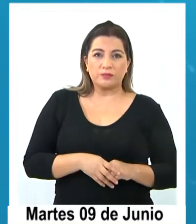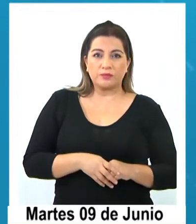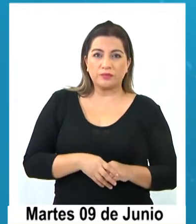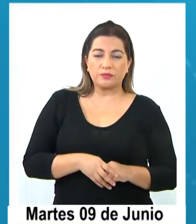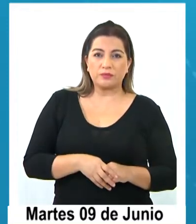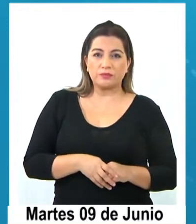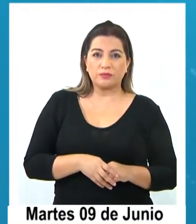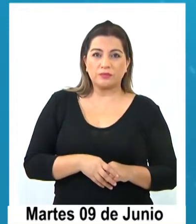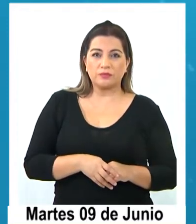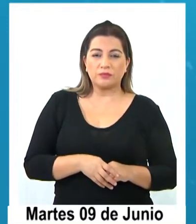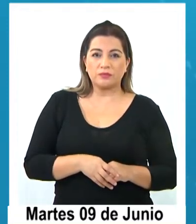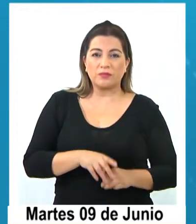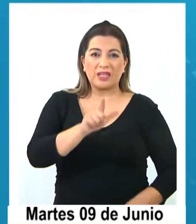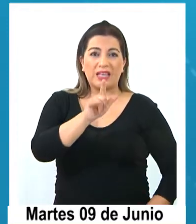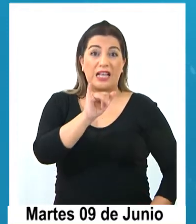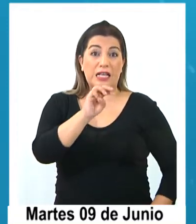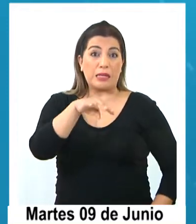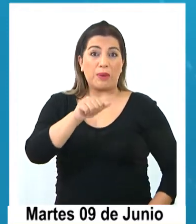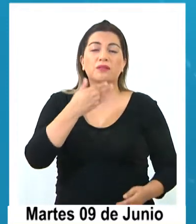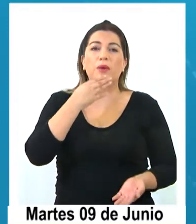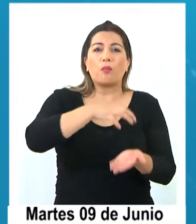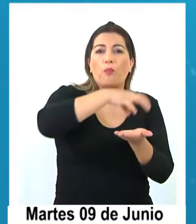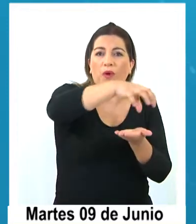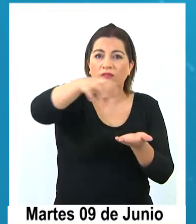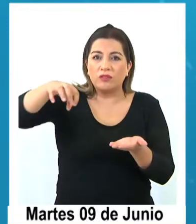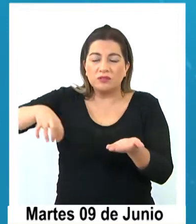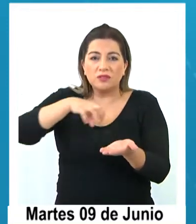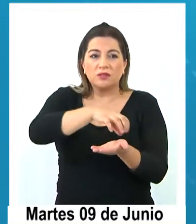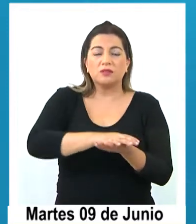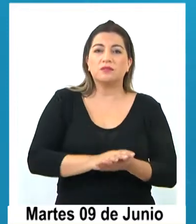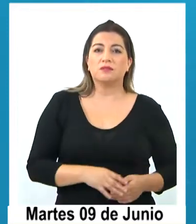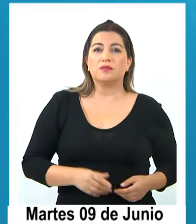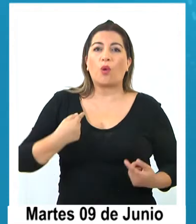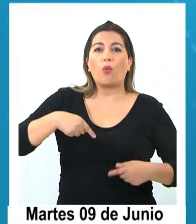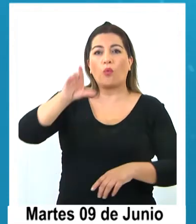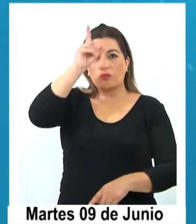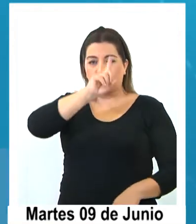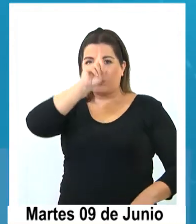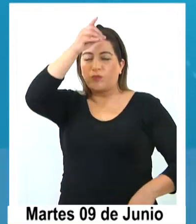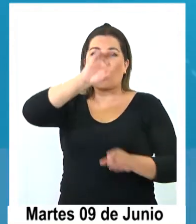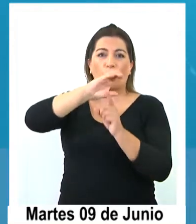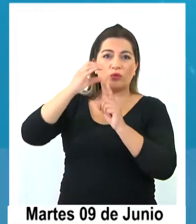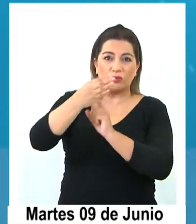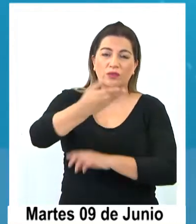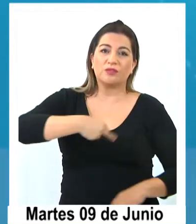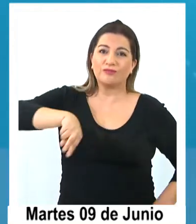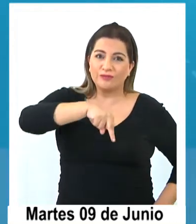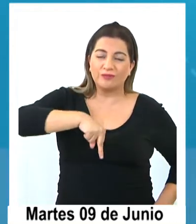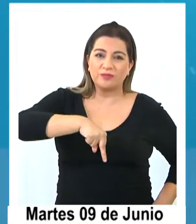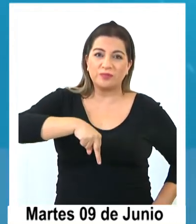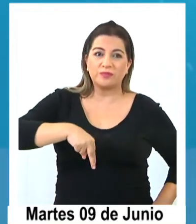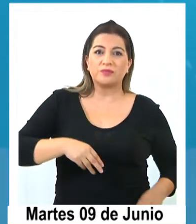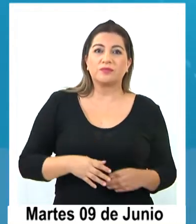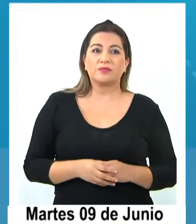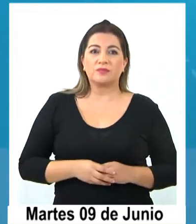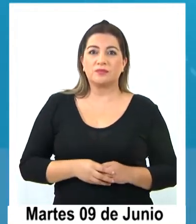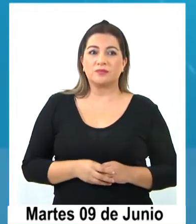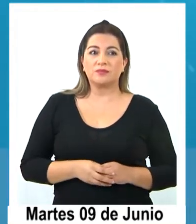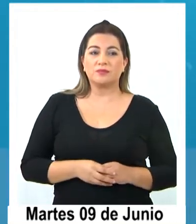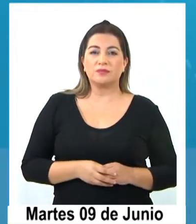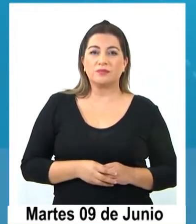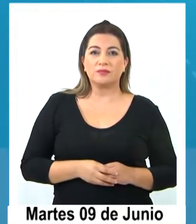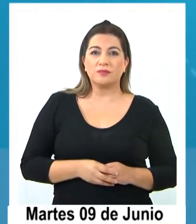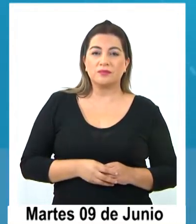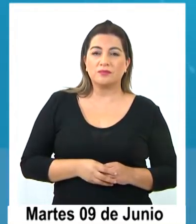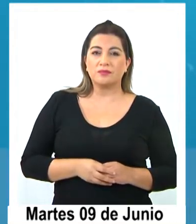Los mercados de Lima y provincia. Nuestra idiosincrasia. Y además, la gastronomía. Esto de